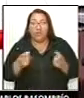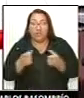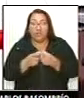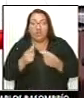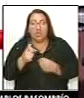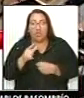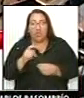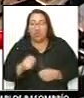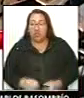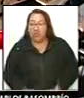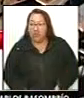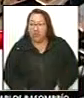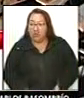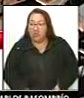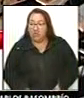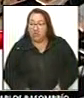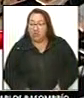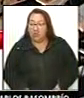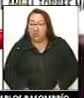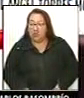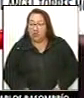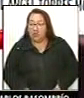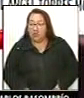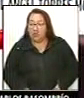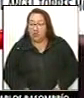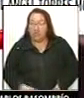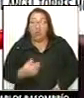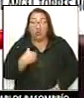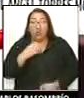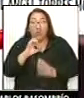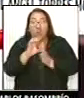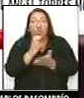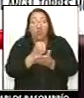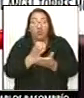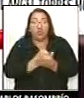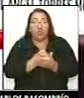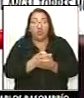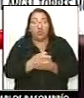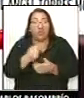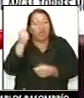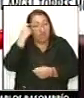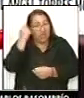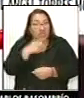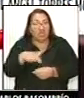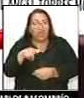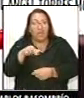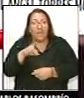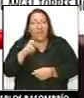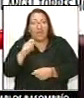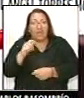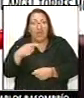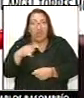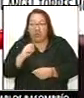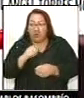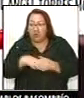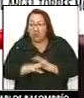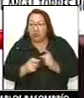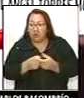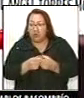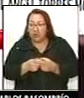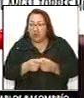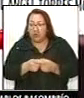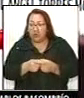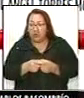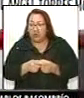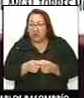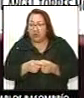congresista Alcorta. Congresista Alcorta. Yo he estado en un curso de inteligencia en el Pentágono y hemos entrado a la comisión de inteligencia del